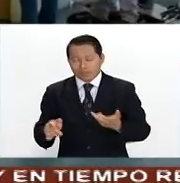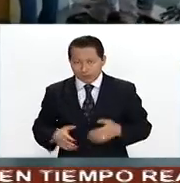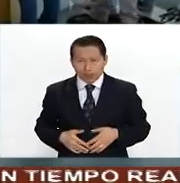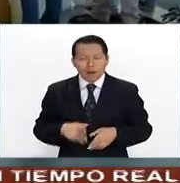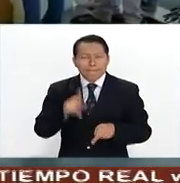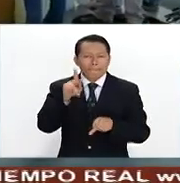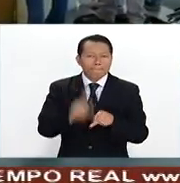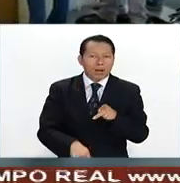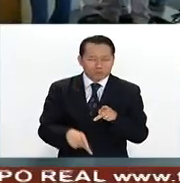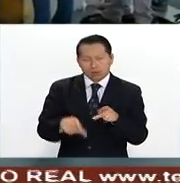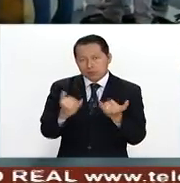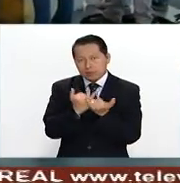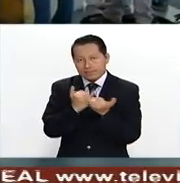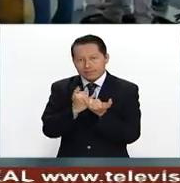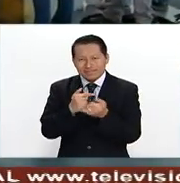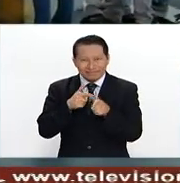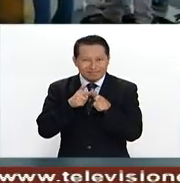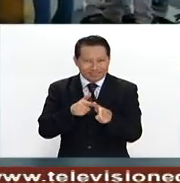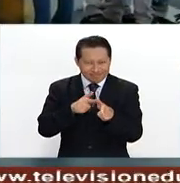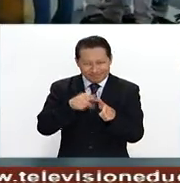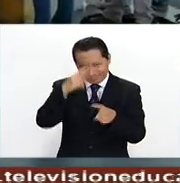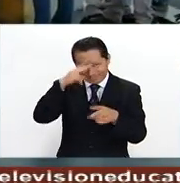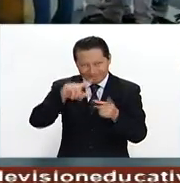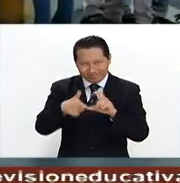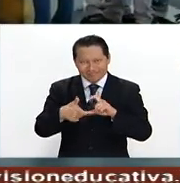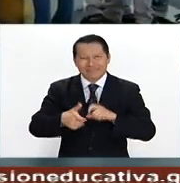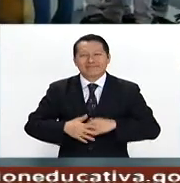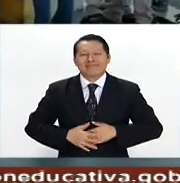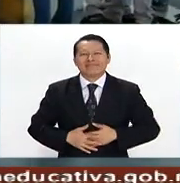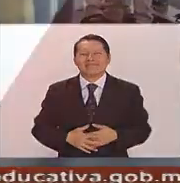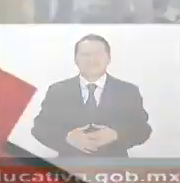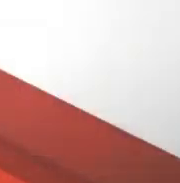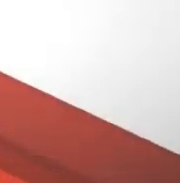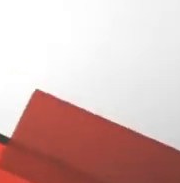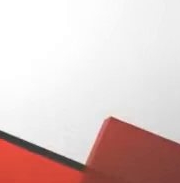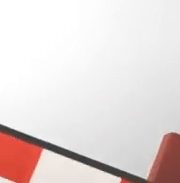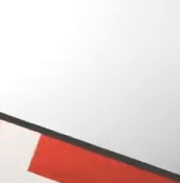hacer una pausa. Les recuerdo que está usted viendo México al Día.